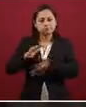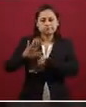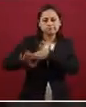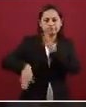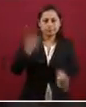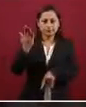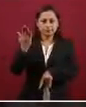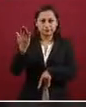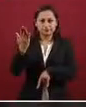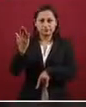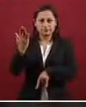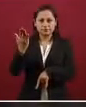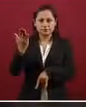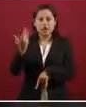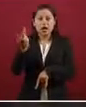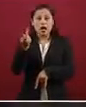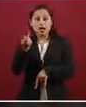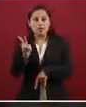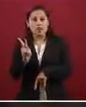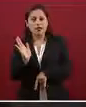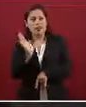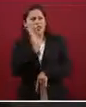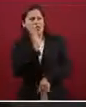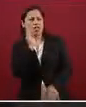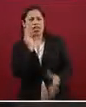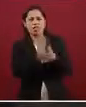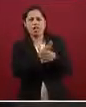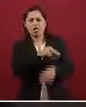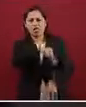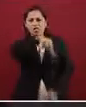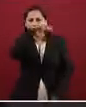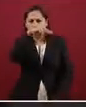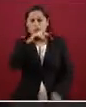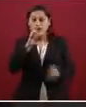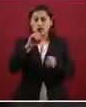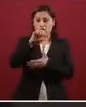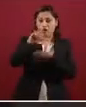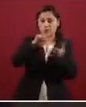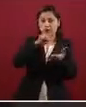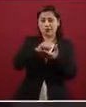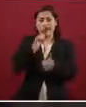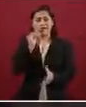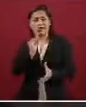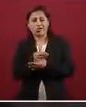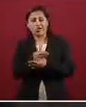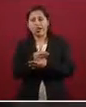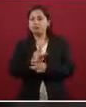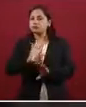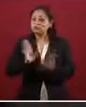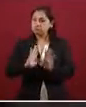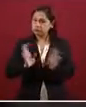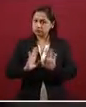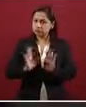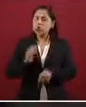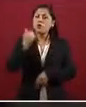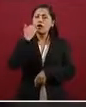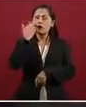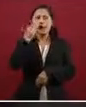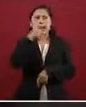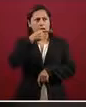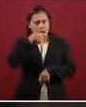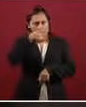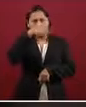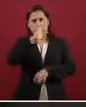se reduzca el crecimiento en el norte o en el Bajío, lo que queremos es que se mantenga y que